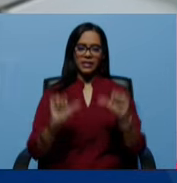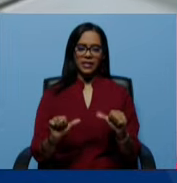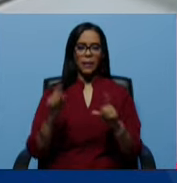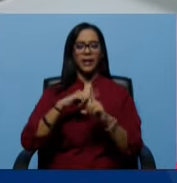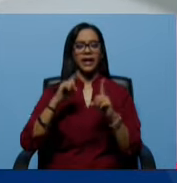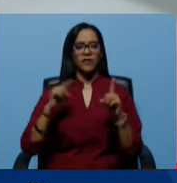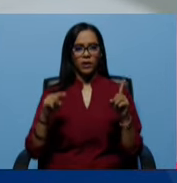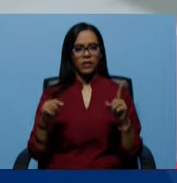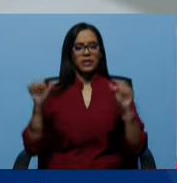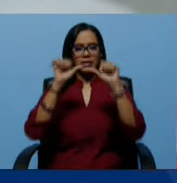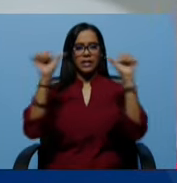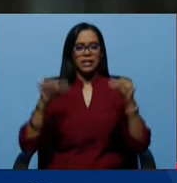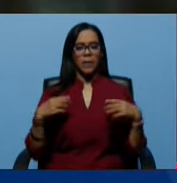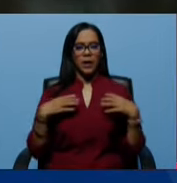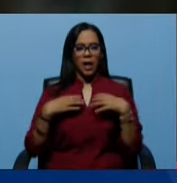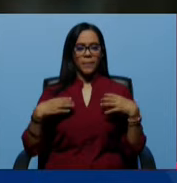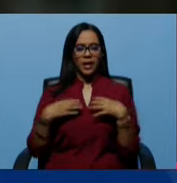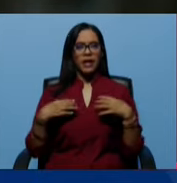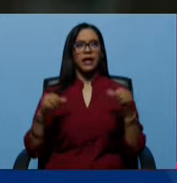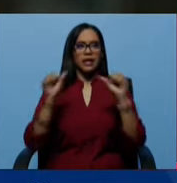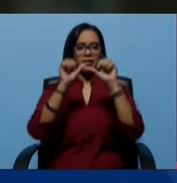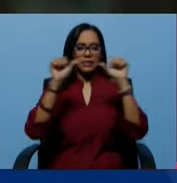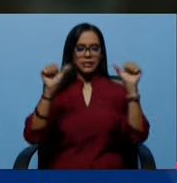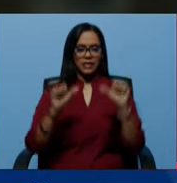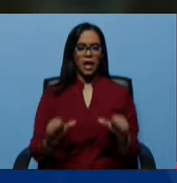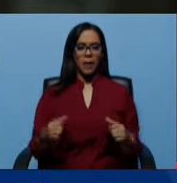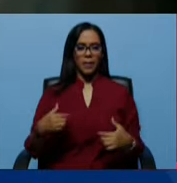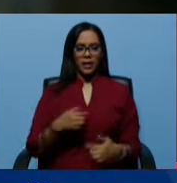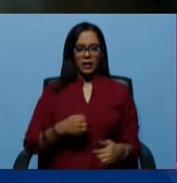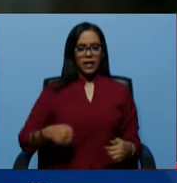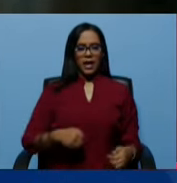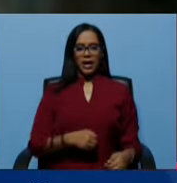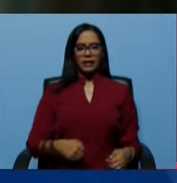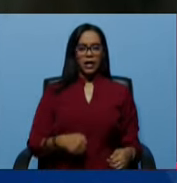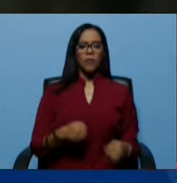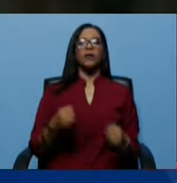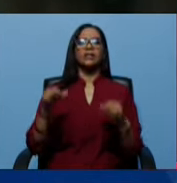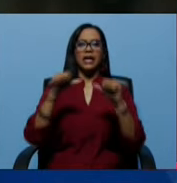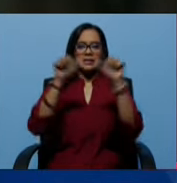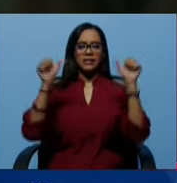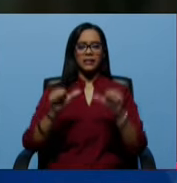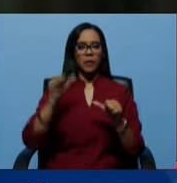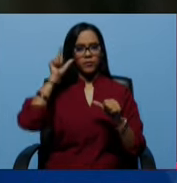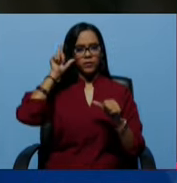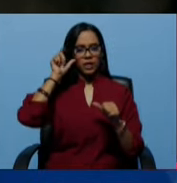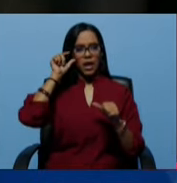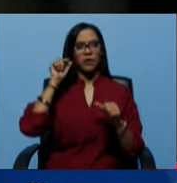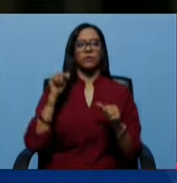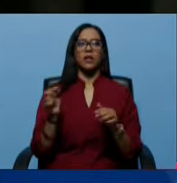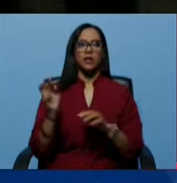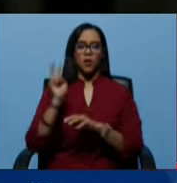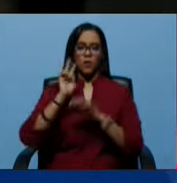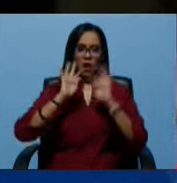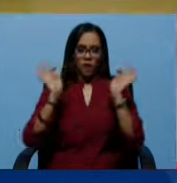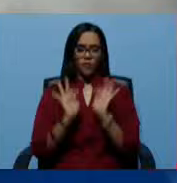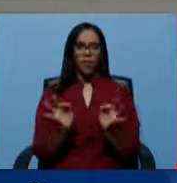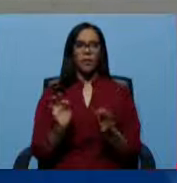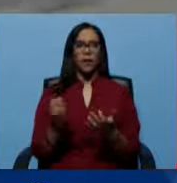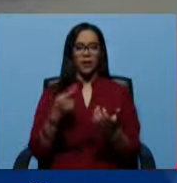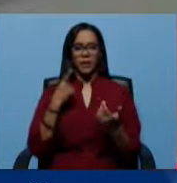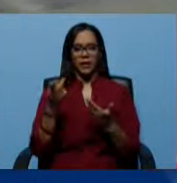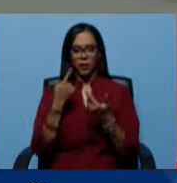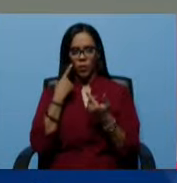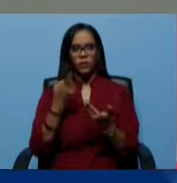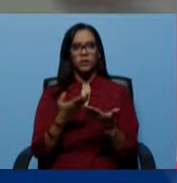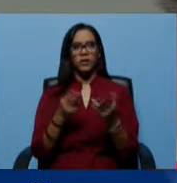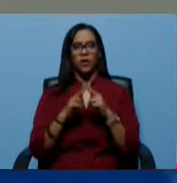nervioso, el sistema respiratorio, el sistema digestivo y el sistema urinario. La intención es esa, de una manera didáctica podemos aquí ver las piezas, conocer, por